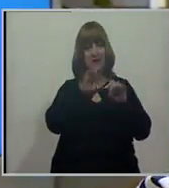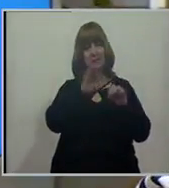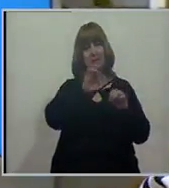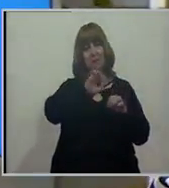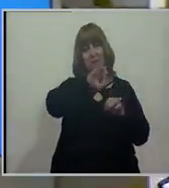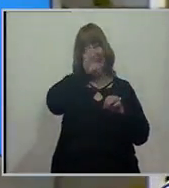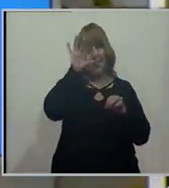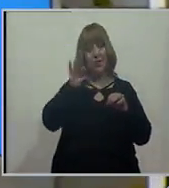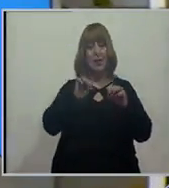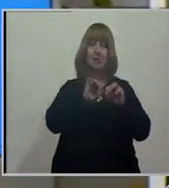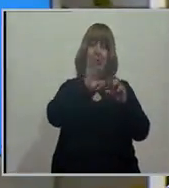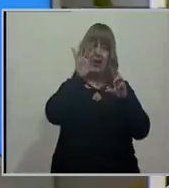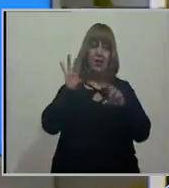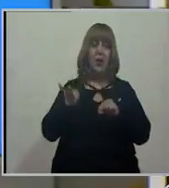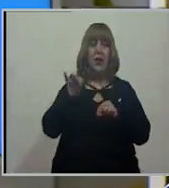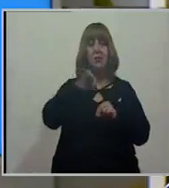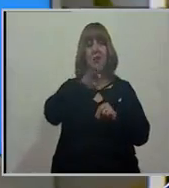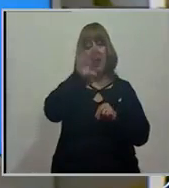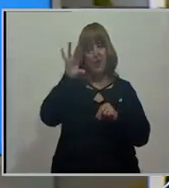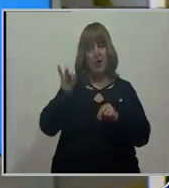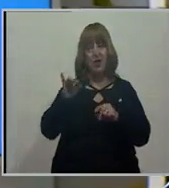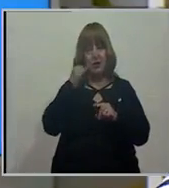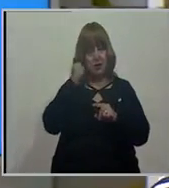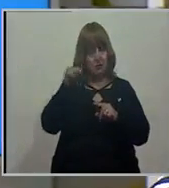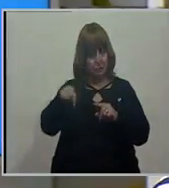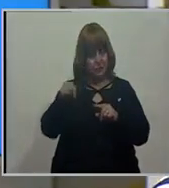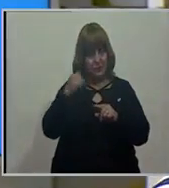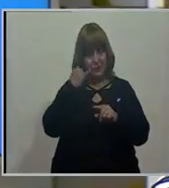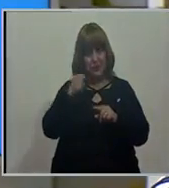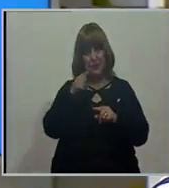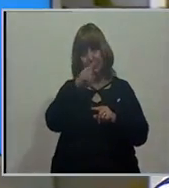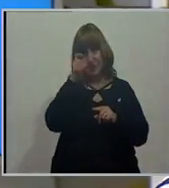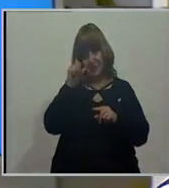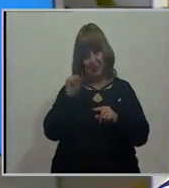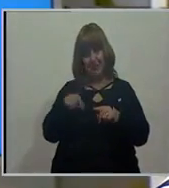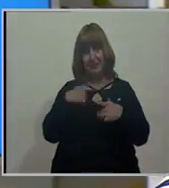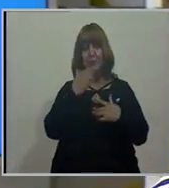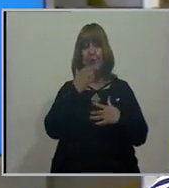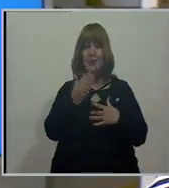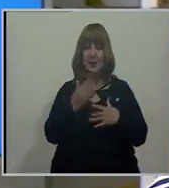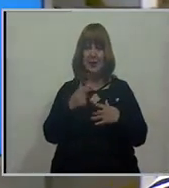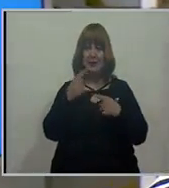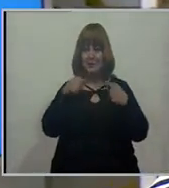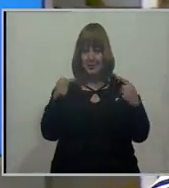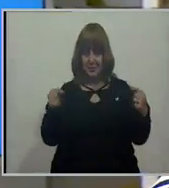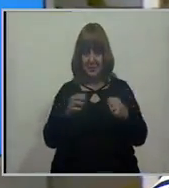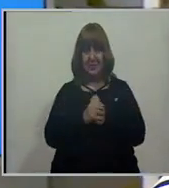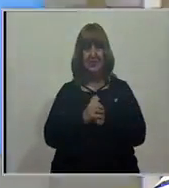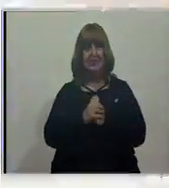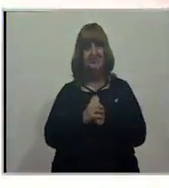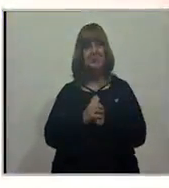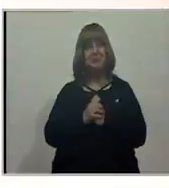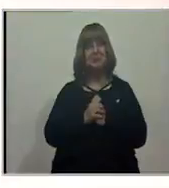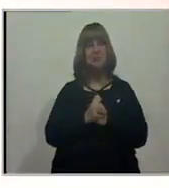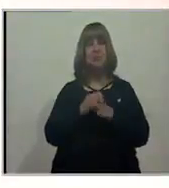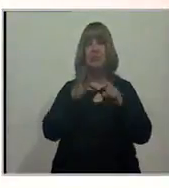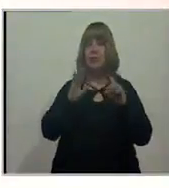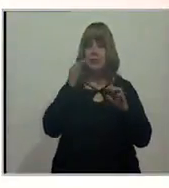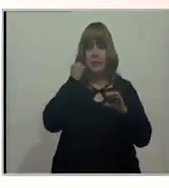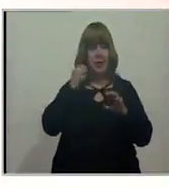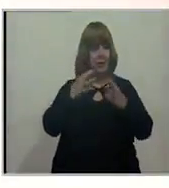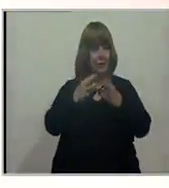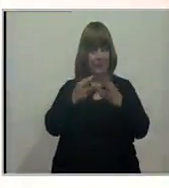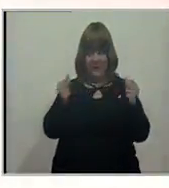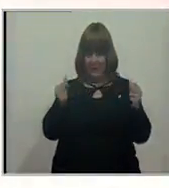distinto para cada uno. Disfrutá el más combo del día a solo 110 pesos. Muchas gracias a la gente de McDonald's por estar en BDA. Chicos, llegamos al